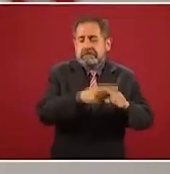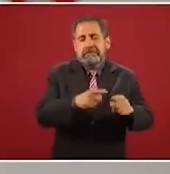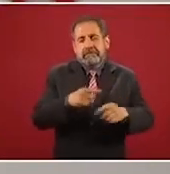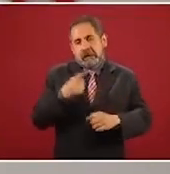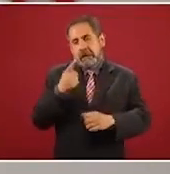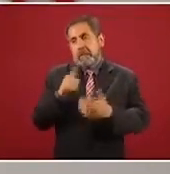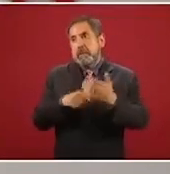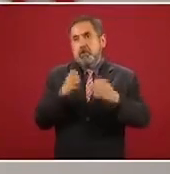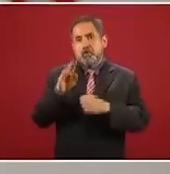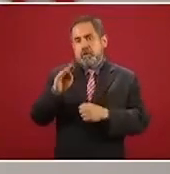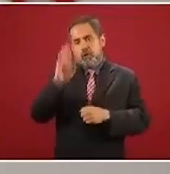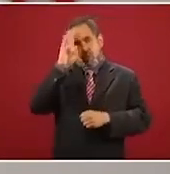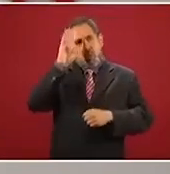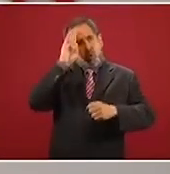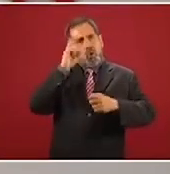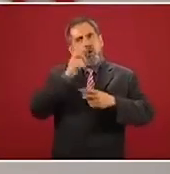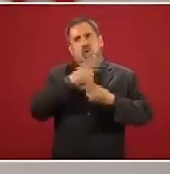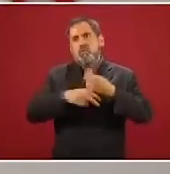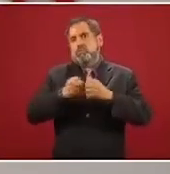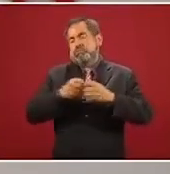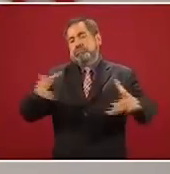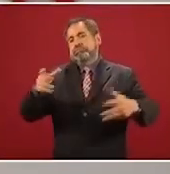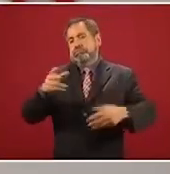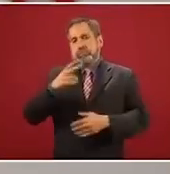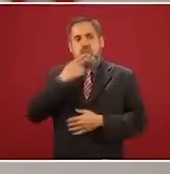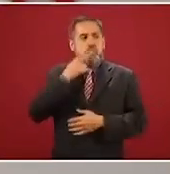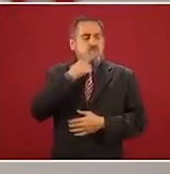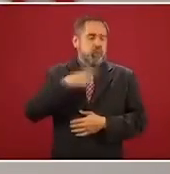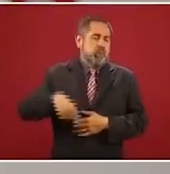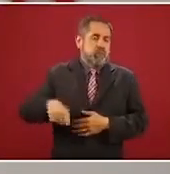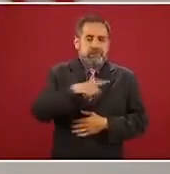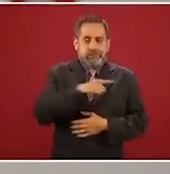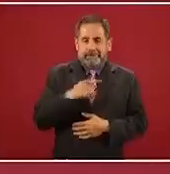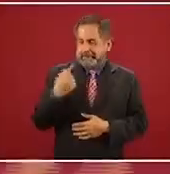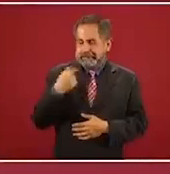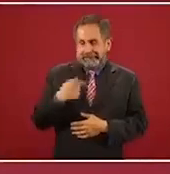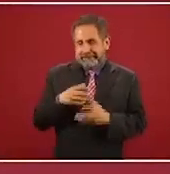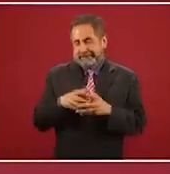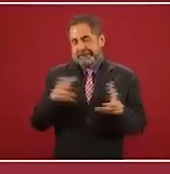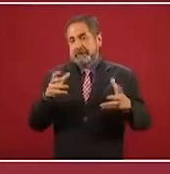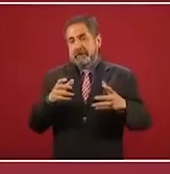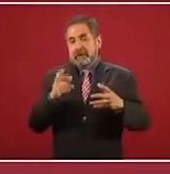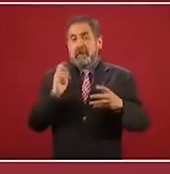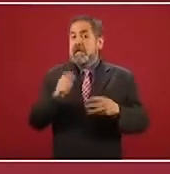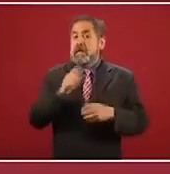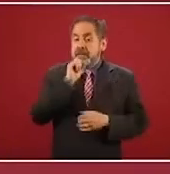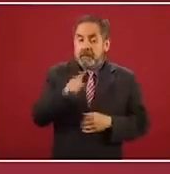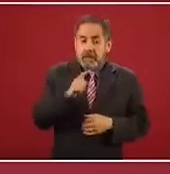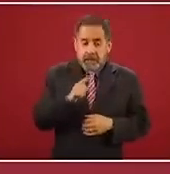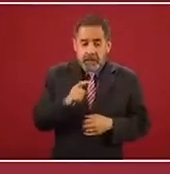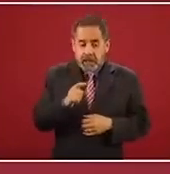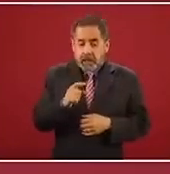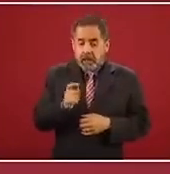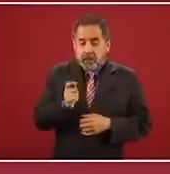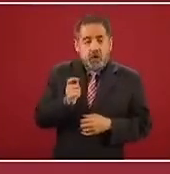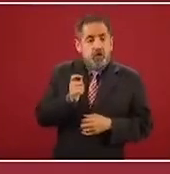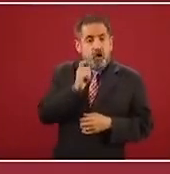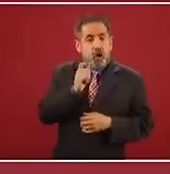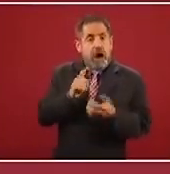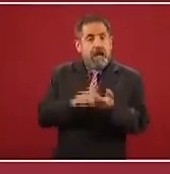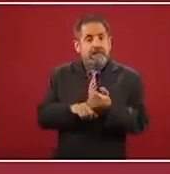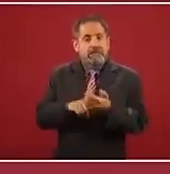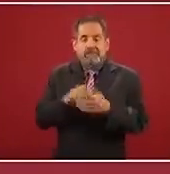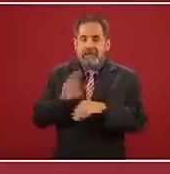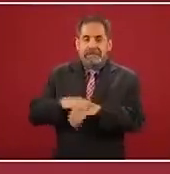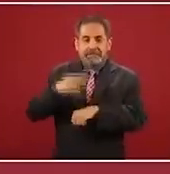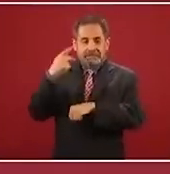y en los años, en la última década, proliferó con cambios incluso en los patrones de consumo hacia las drogas de más alto